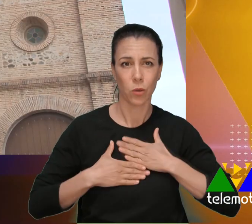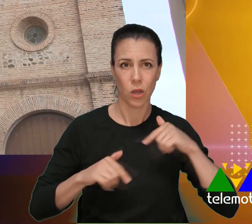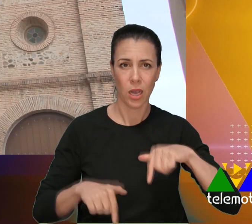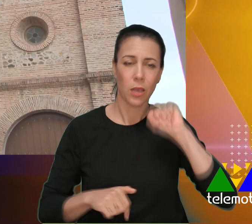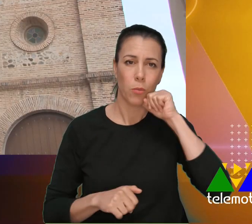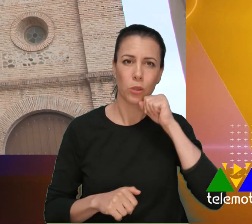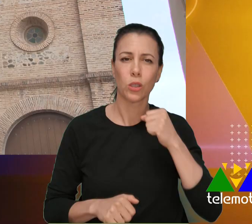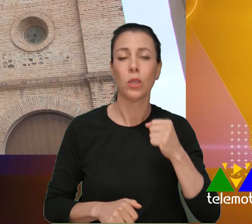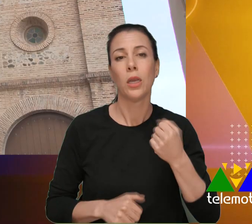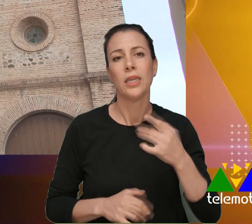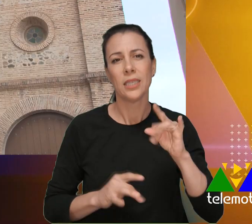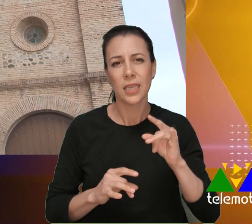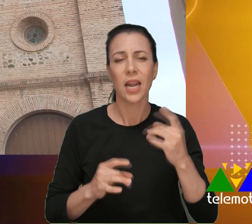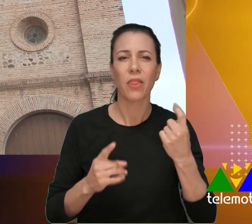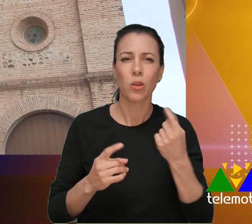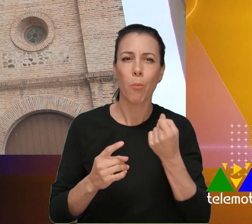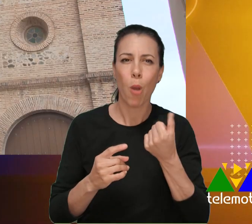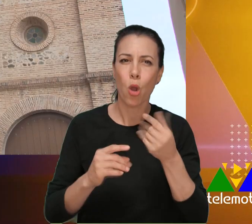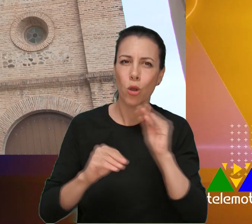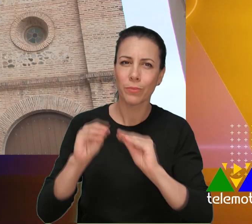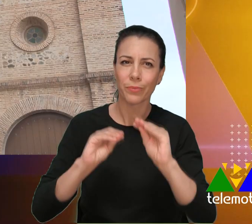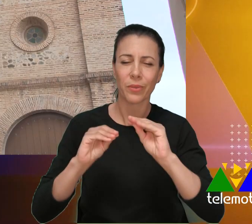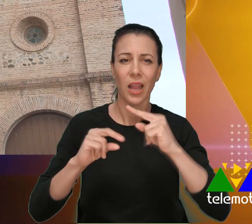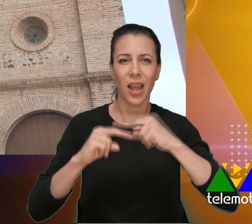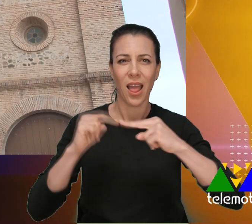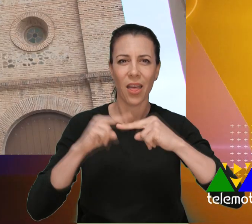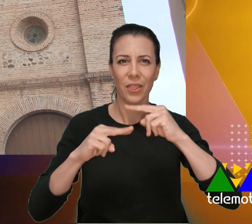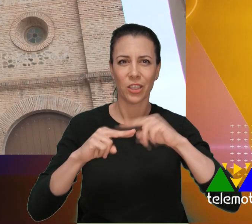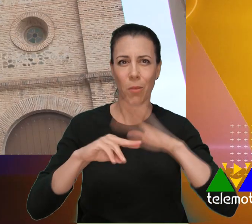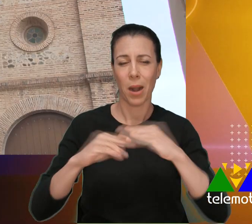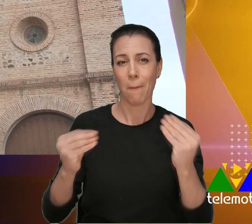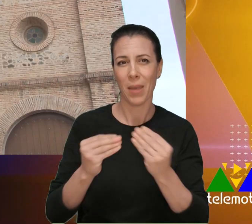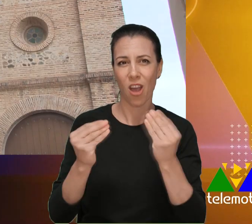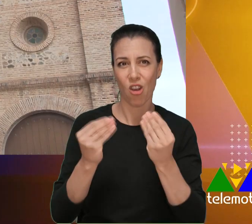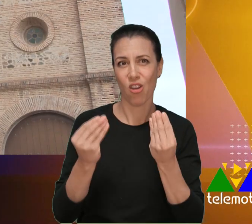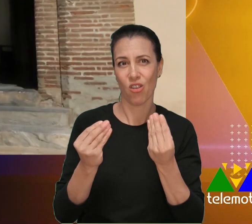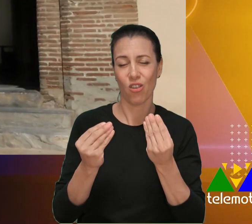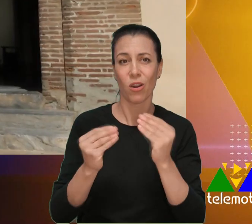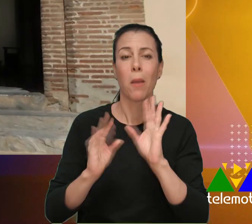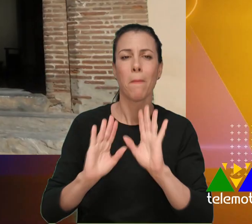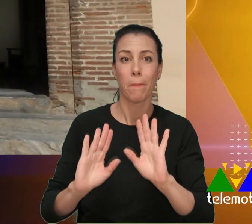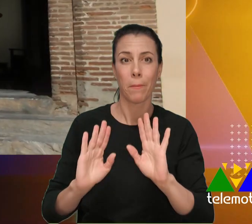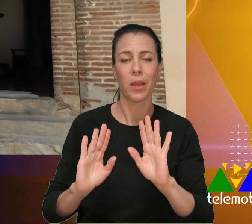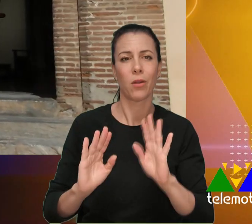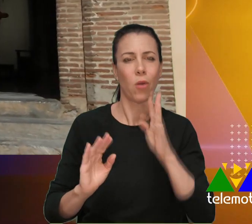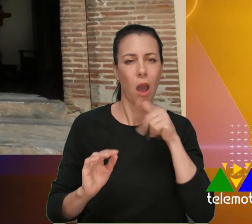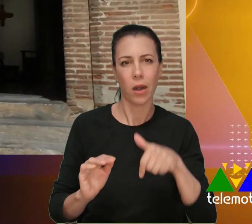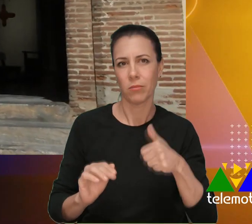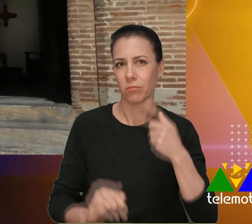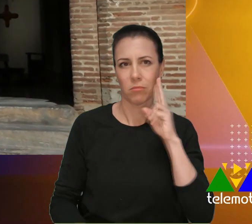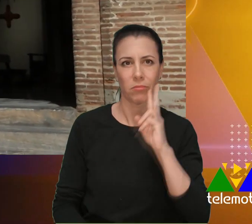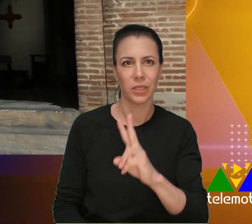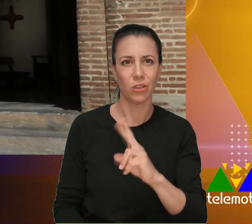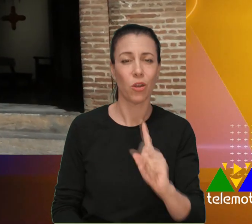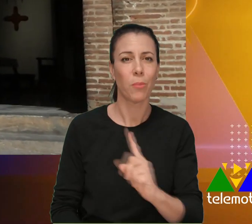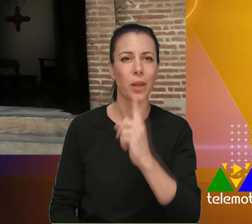quizás darle un repasillo a los ladrillos, dejarla en mejores condiciones de la que está, pero estamos viendo